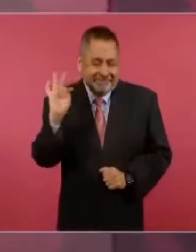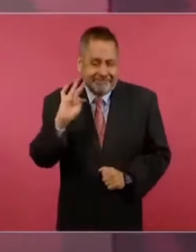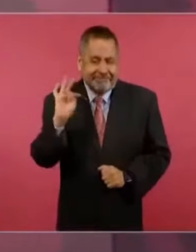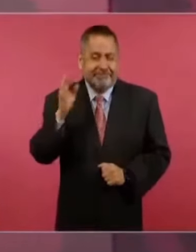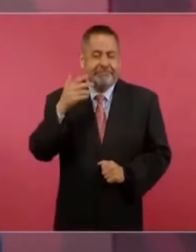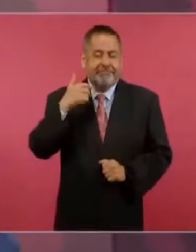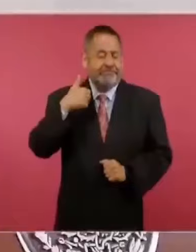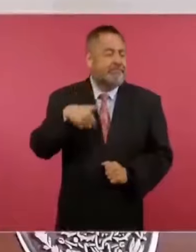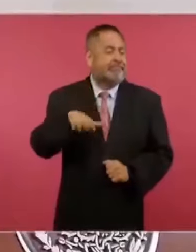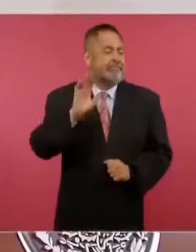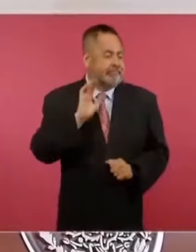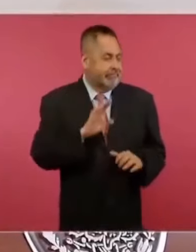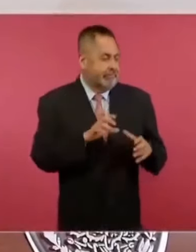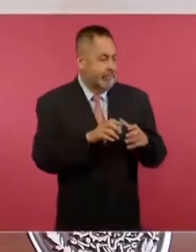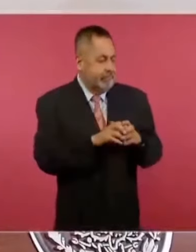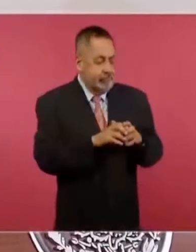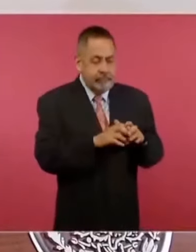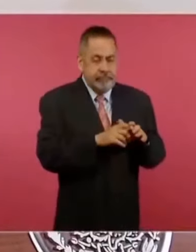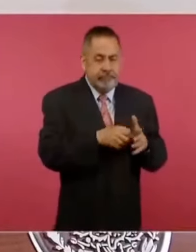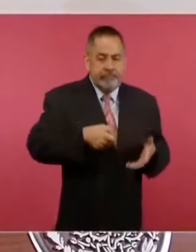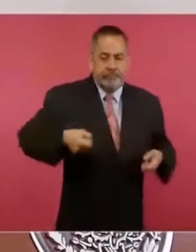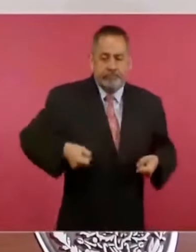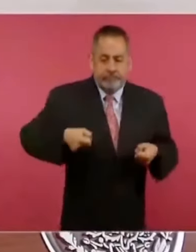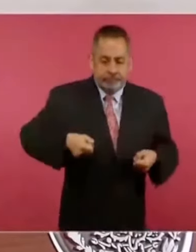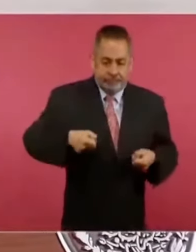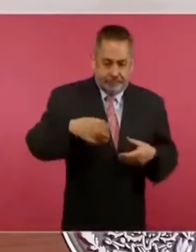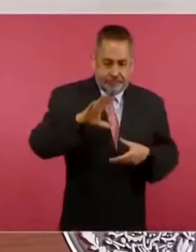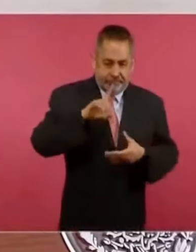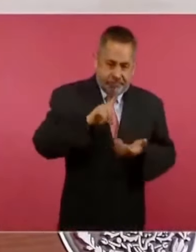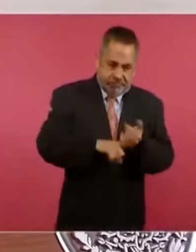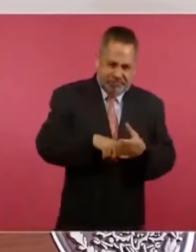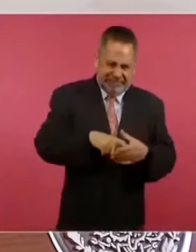yo recibo maletas de dinero,